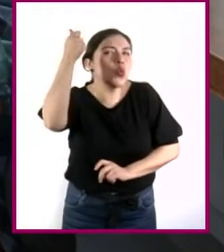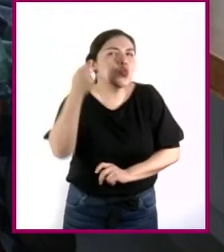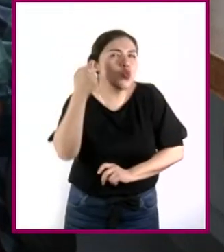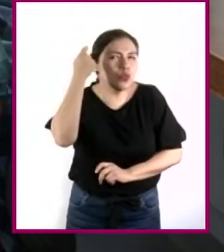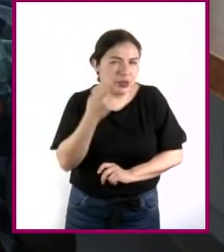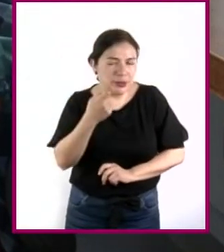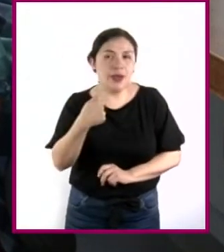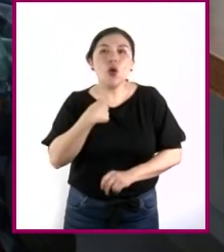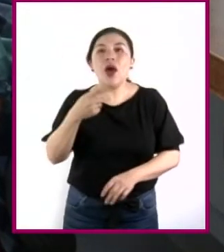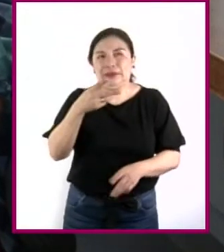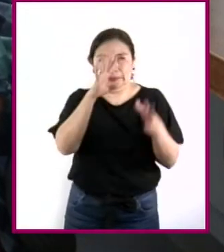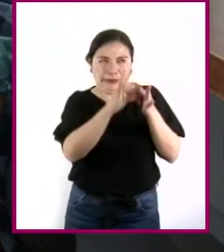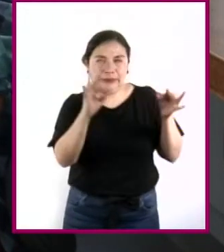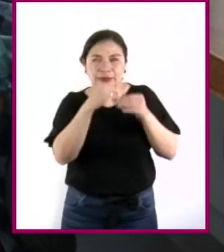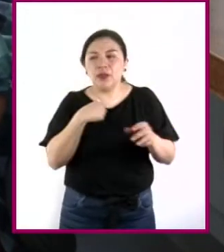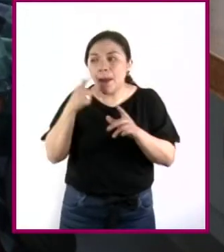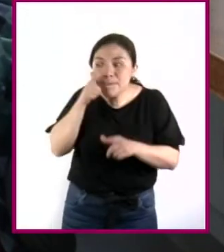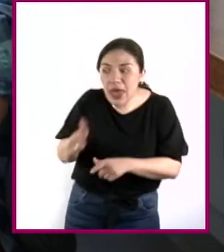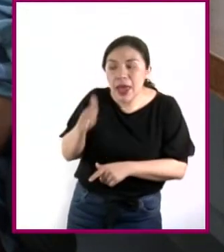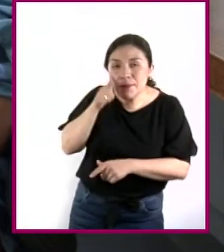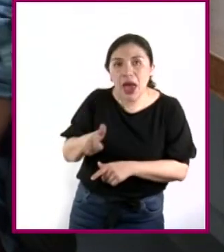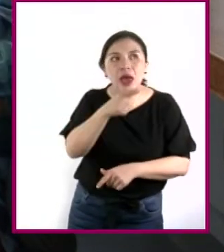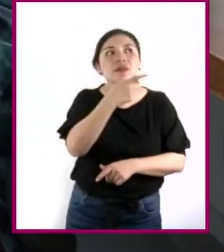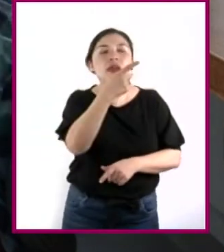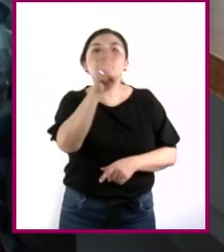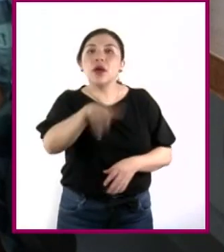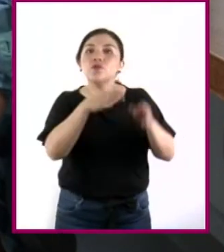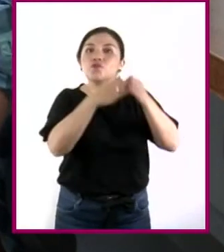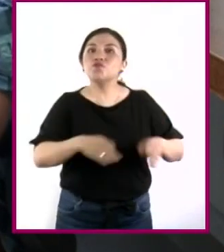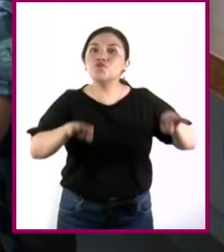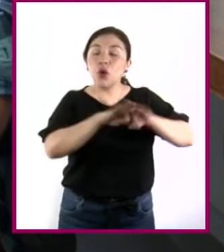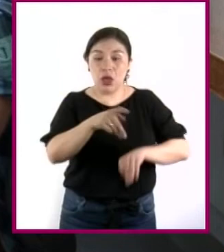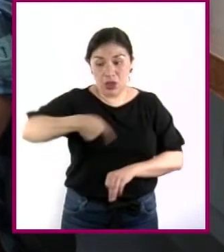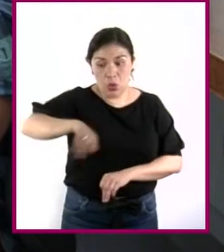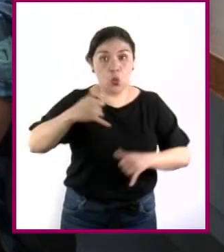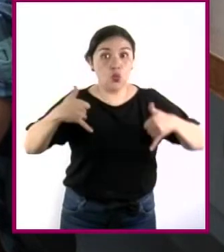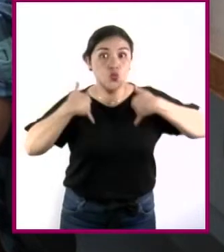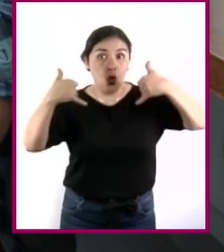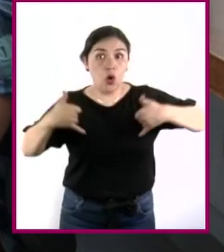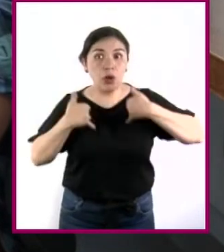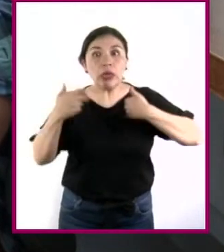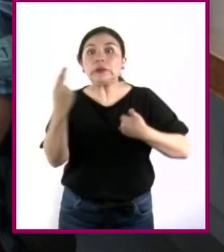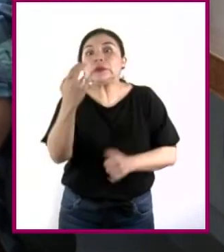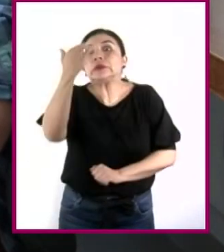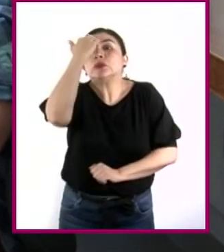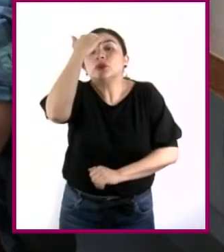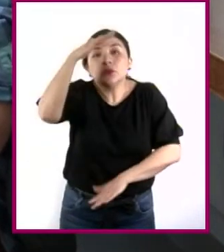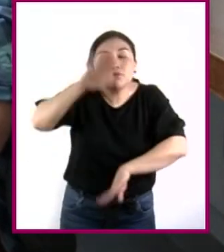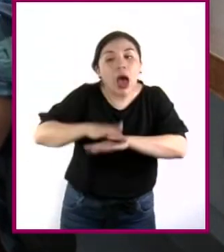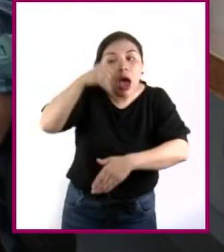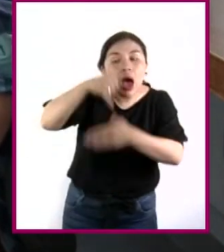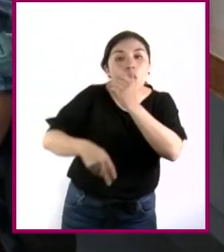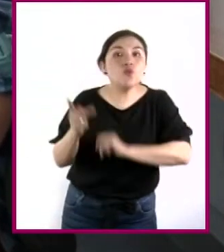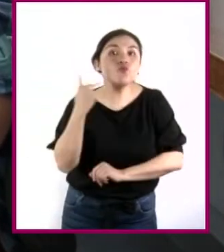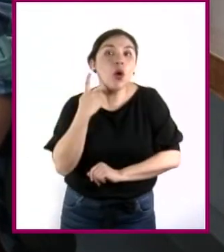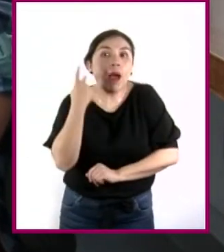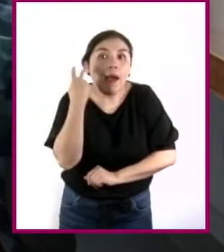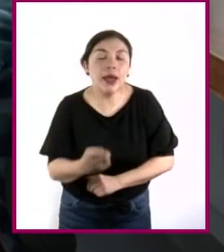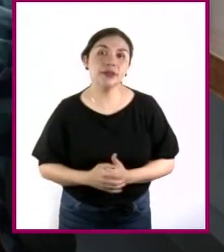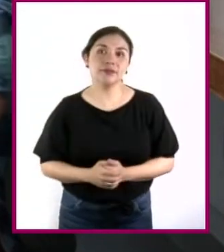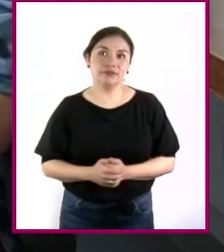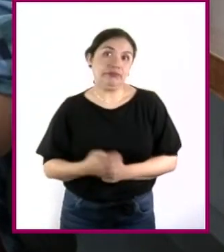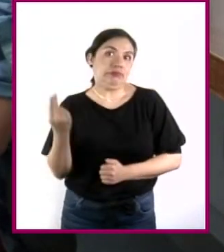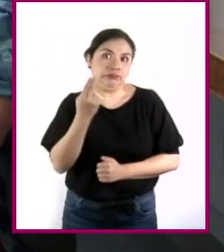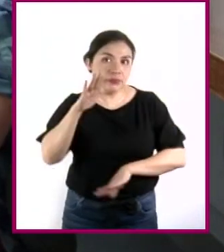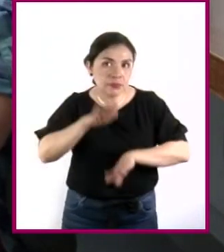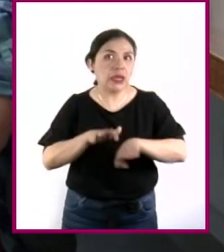de nuestros hallazgos, les comentaba acerca de la relevancia que nosotros como jóvenes seamos conscientes de este tipo de políticas y de la necesidad de